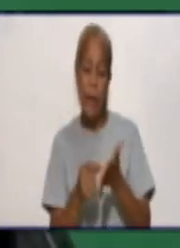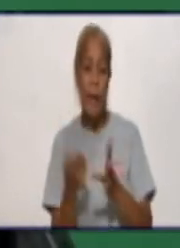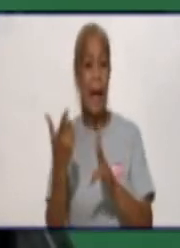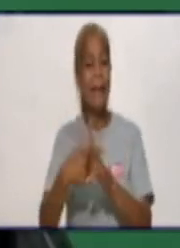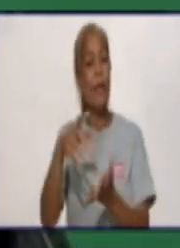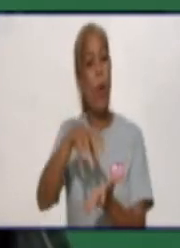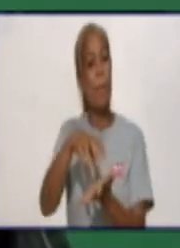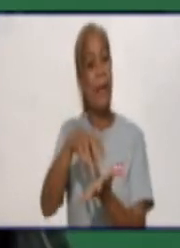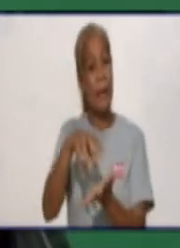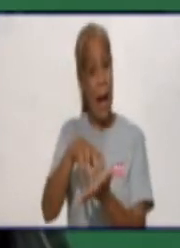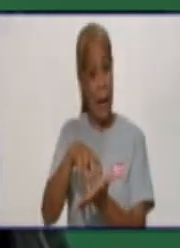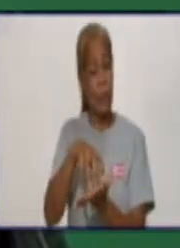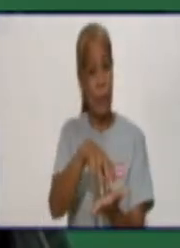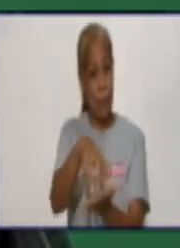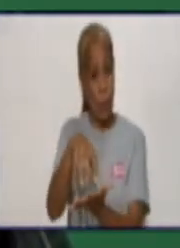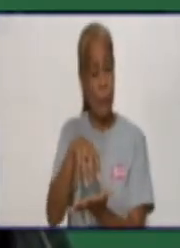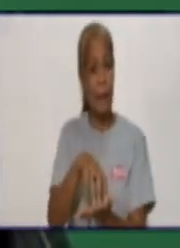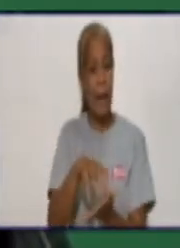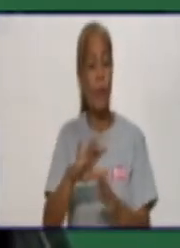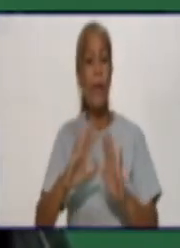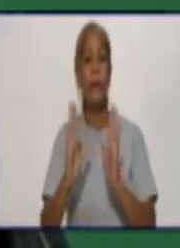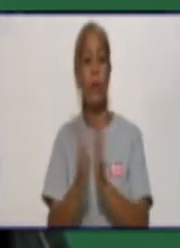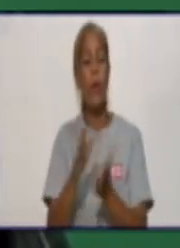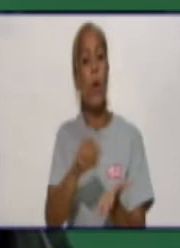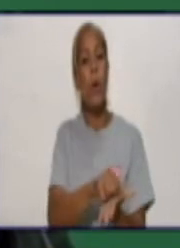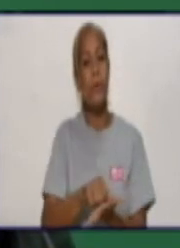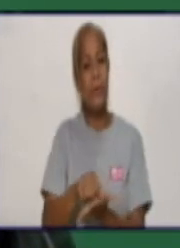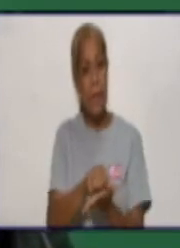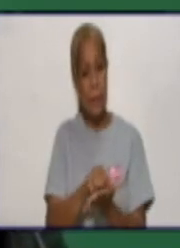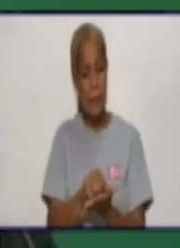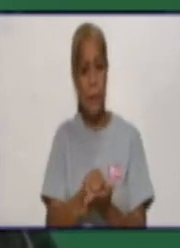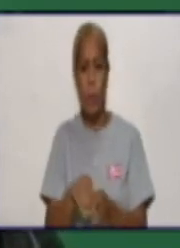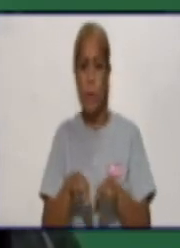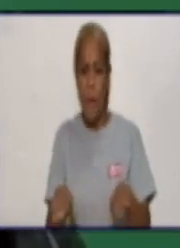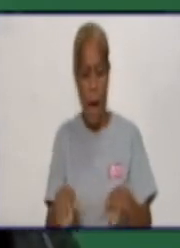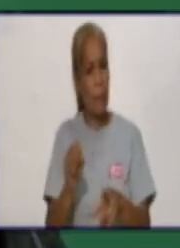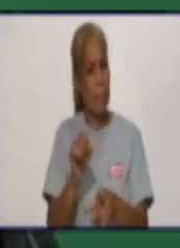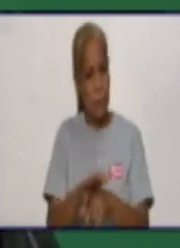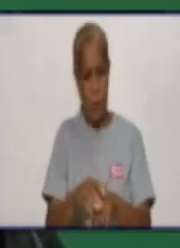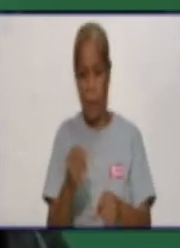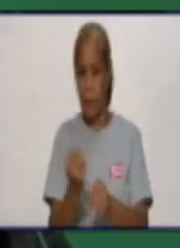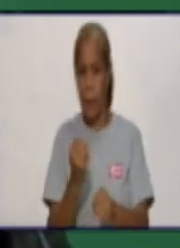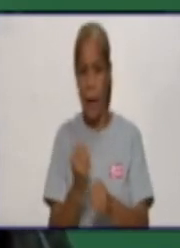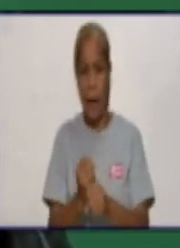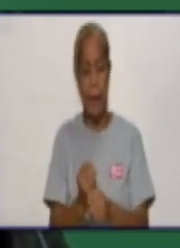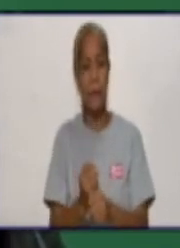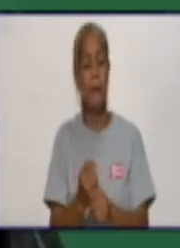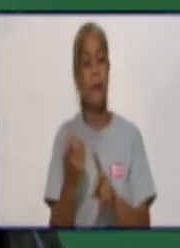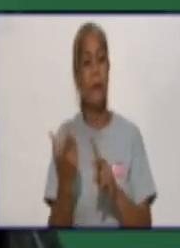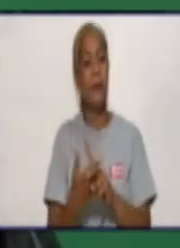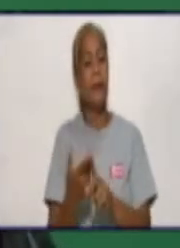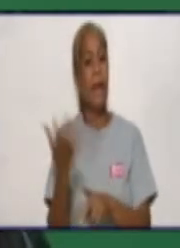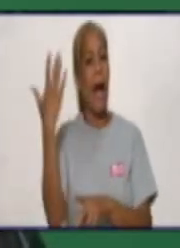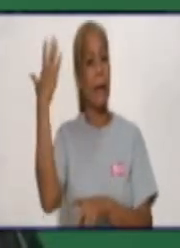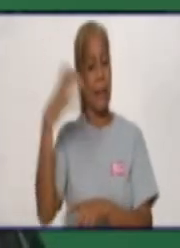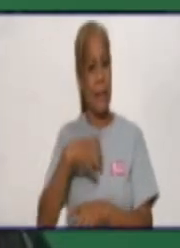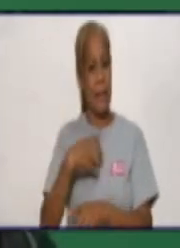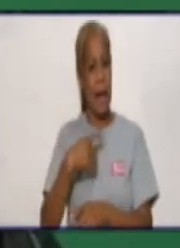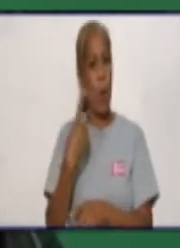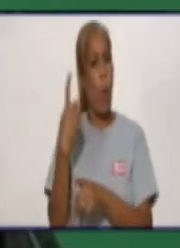nuestros servicios se estabilizan y juega su papel normal anteriormente prestaba como horario y los mercado ideales